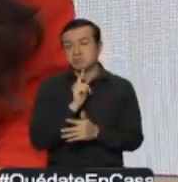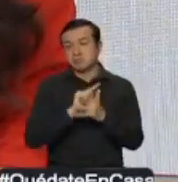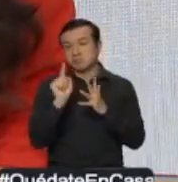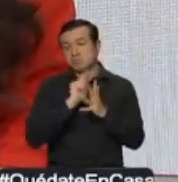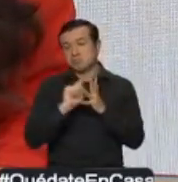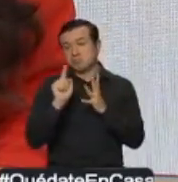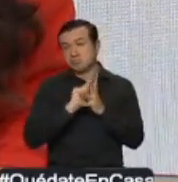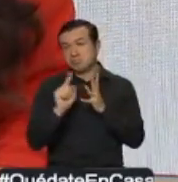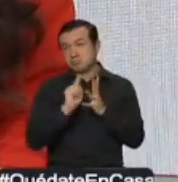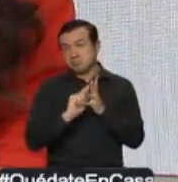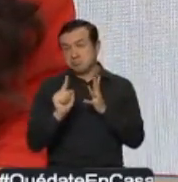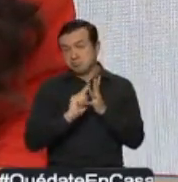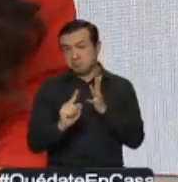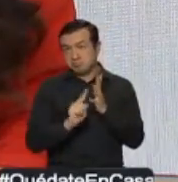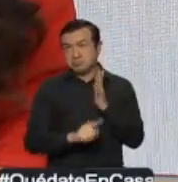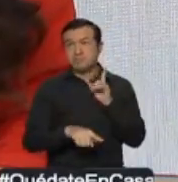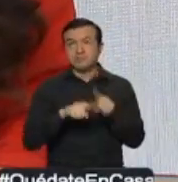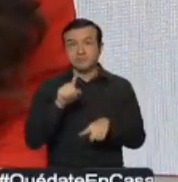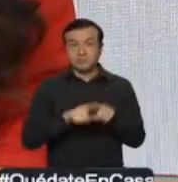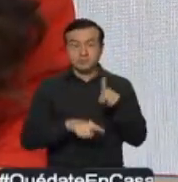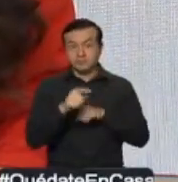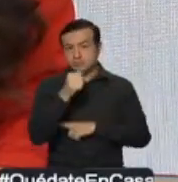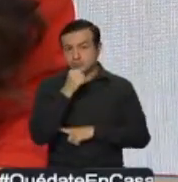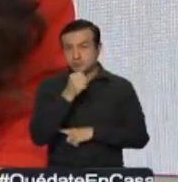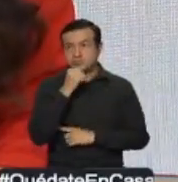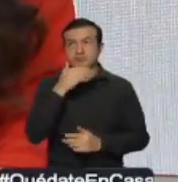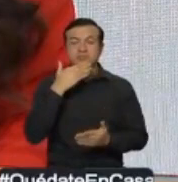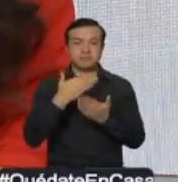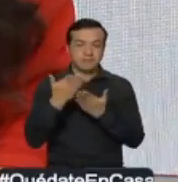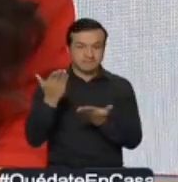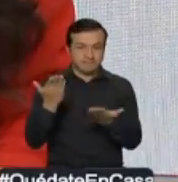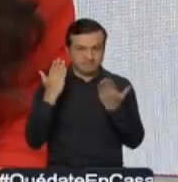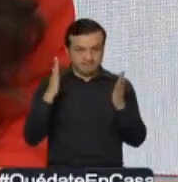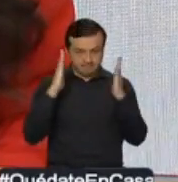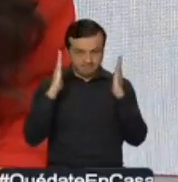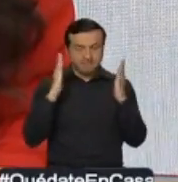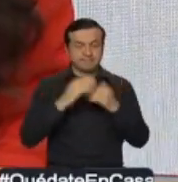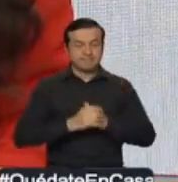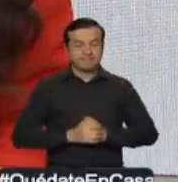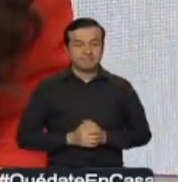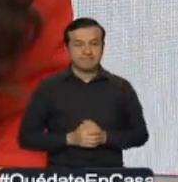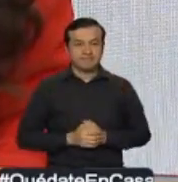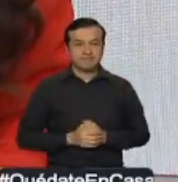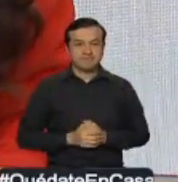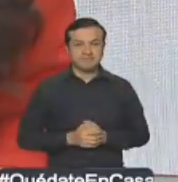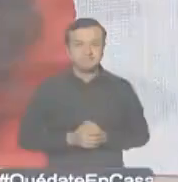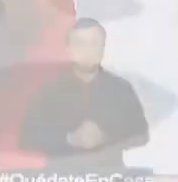inquietudes de los distintos colegas periodistas. Gracias por acompañarnos en esta cadena nacional.